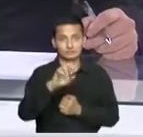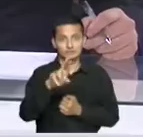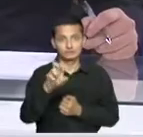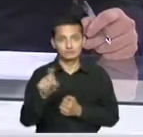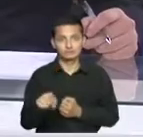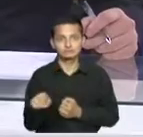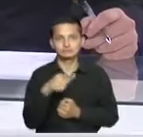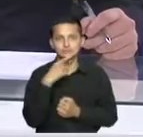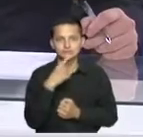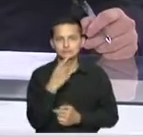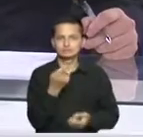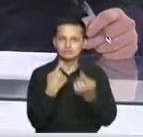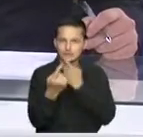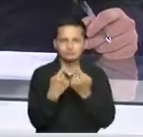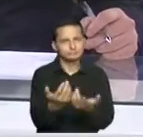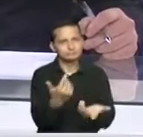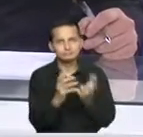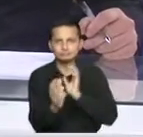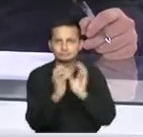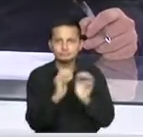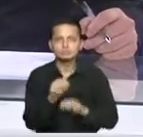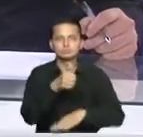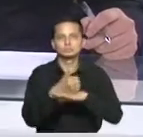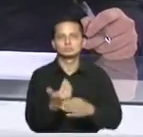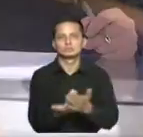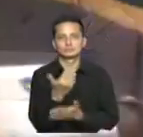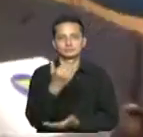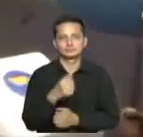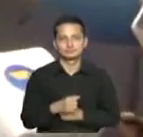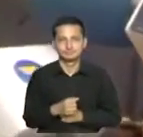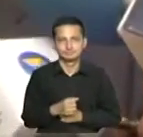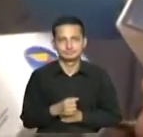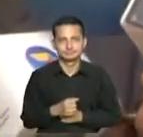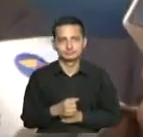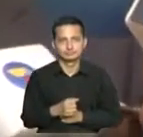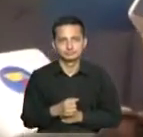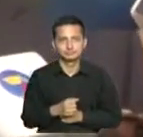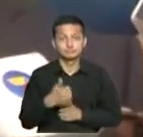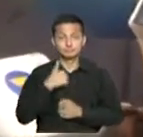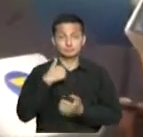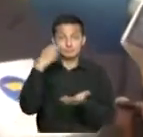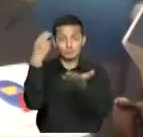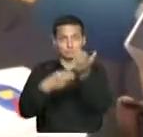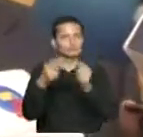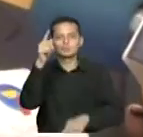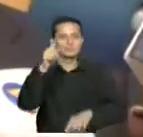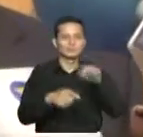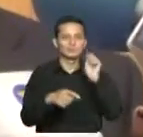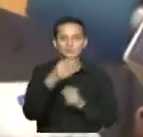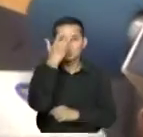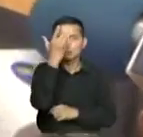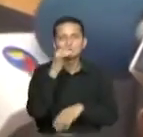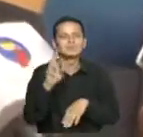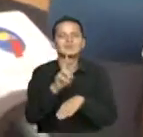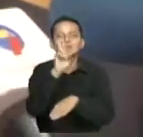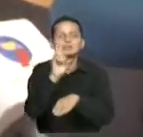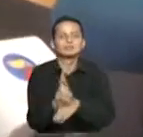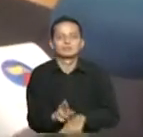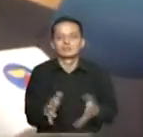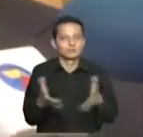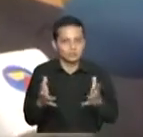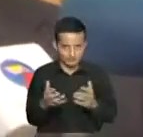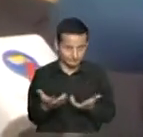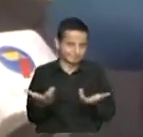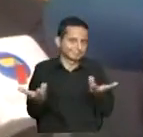al diálogo para la designación de esta autoridad. No hay cómo emitir sanciones porque en este momento no existe un rector titular. Es un tema